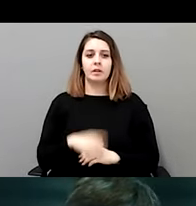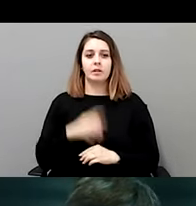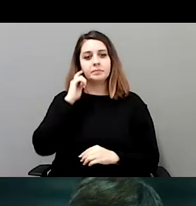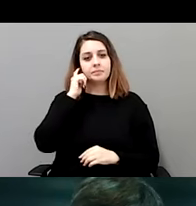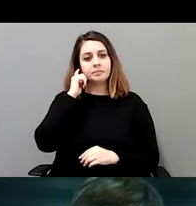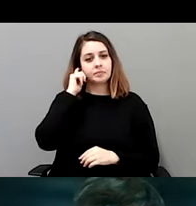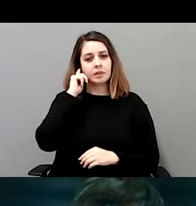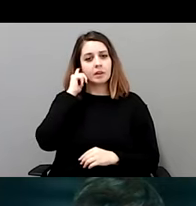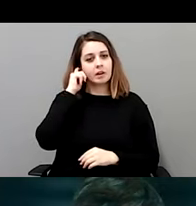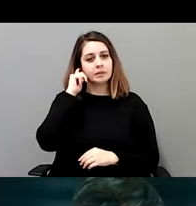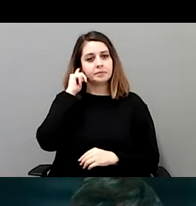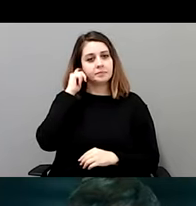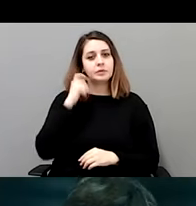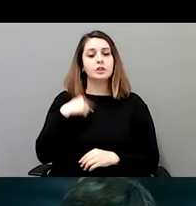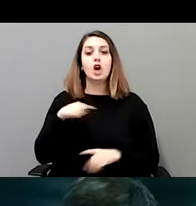mandé